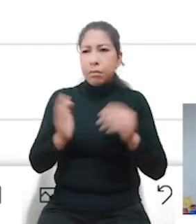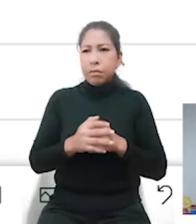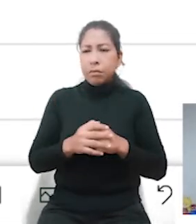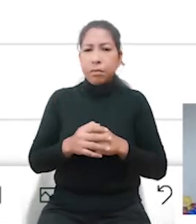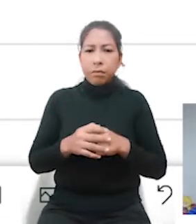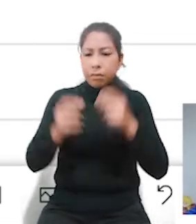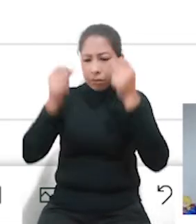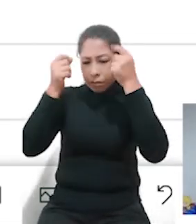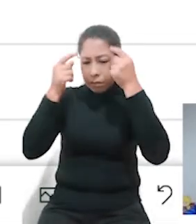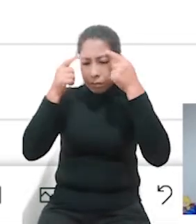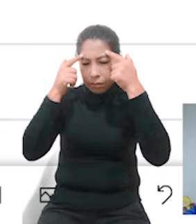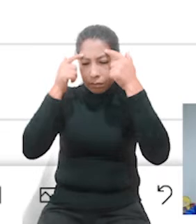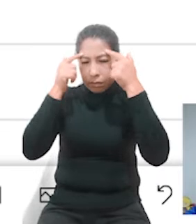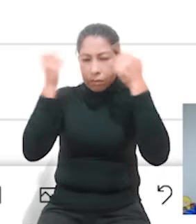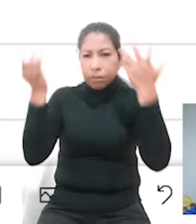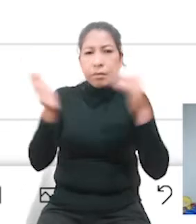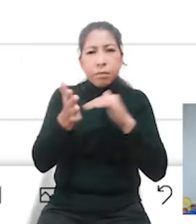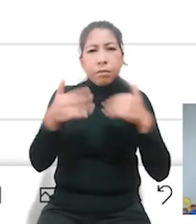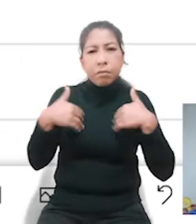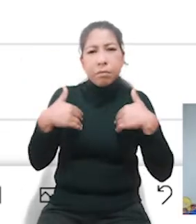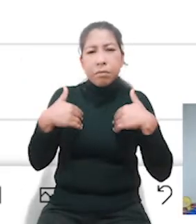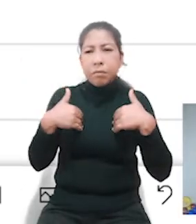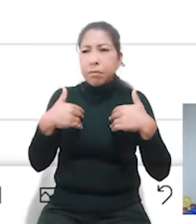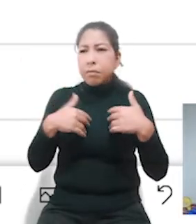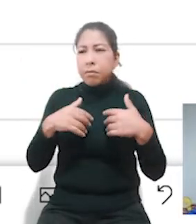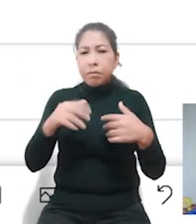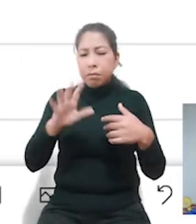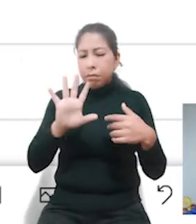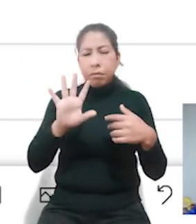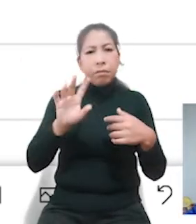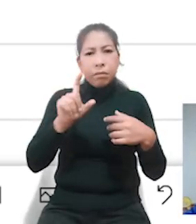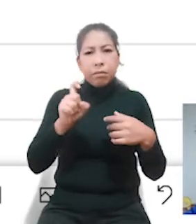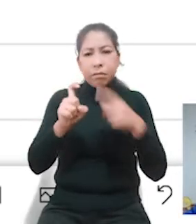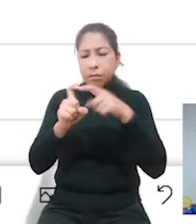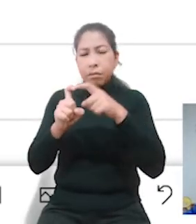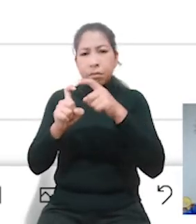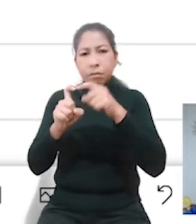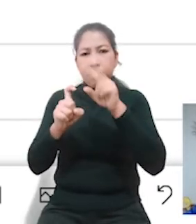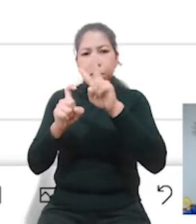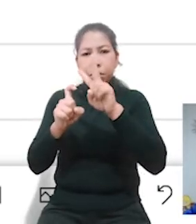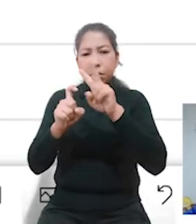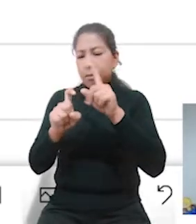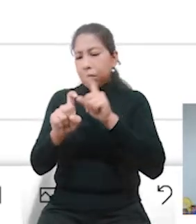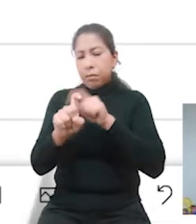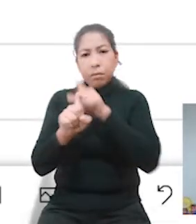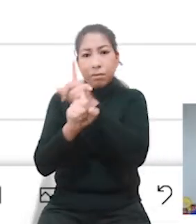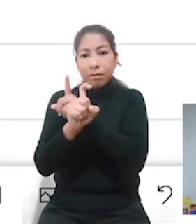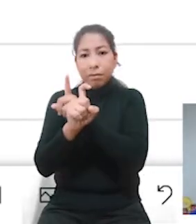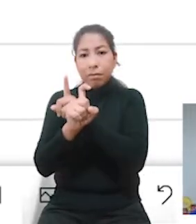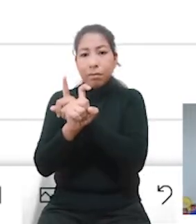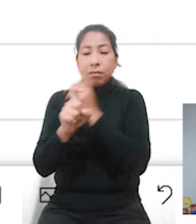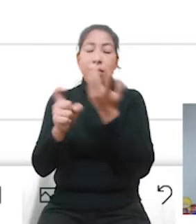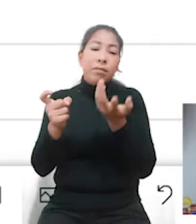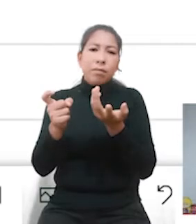Analizamos la ecuación cuadrática resultante y tenemos que el primer término cuadrático tiene coeficiente igual a